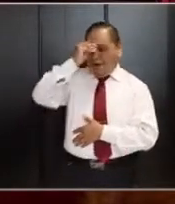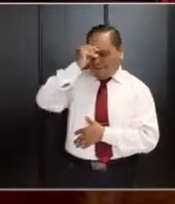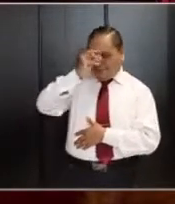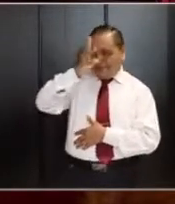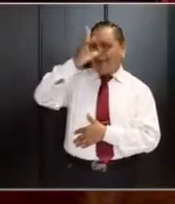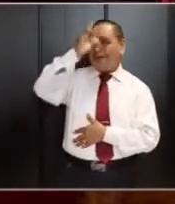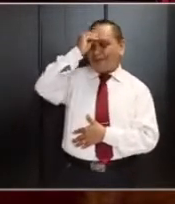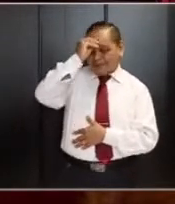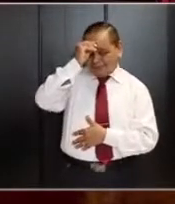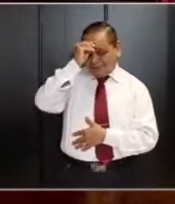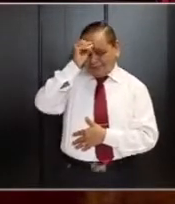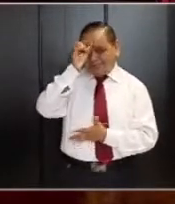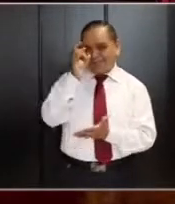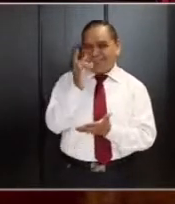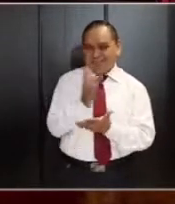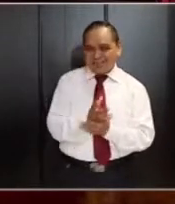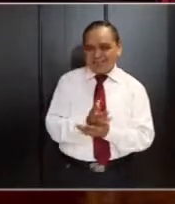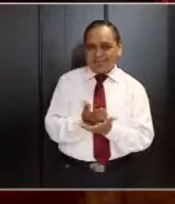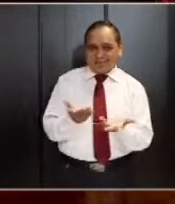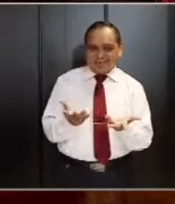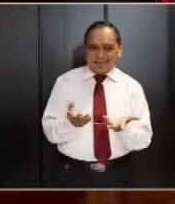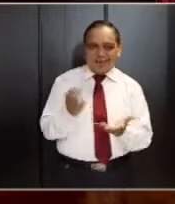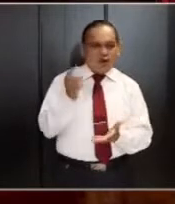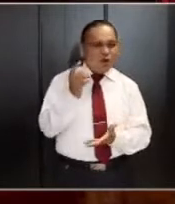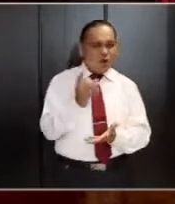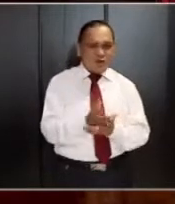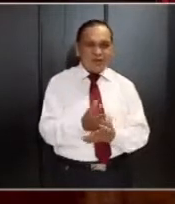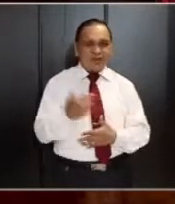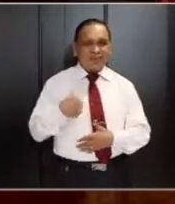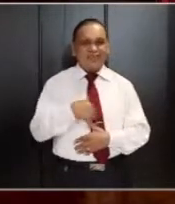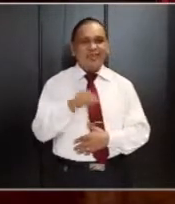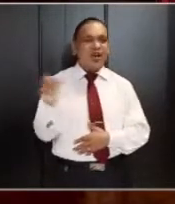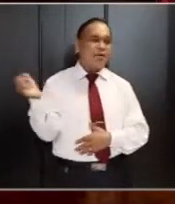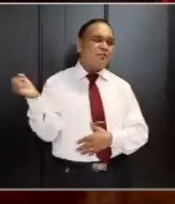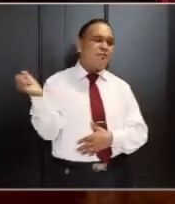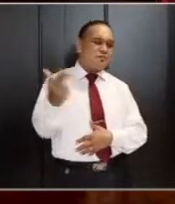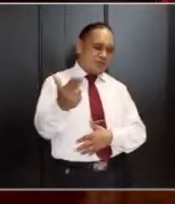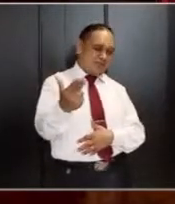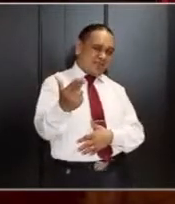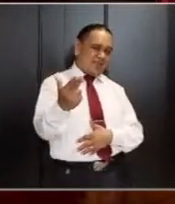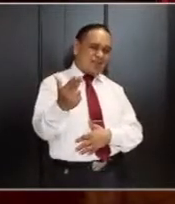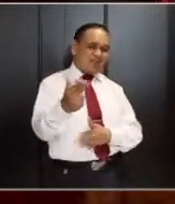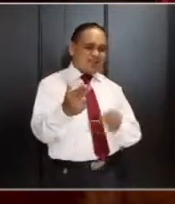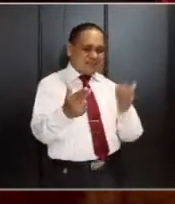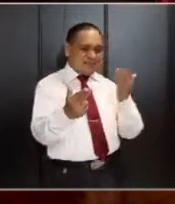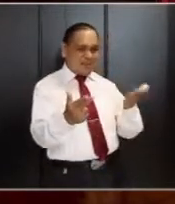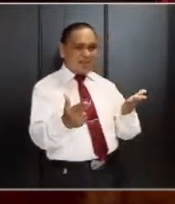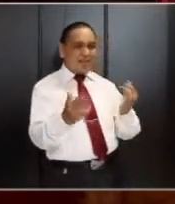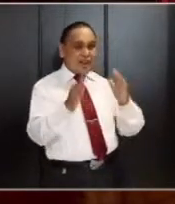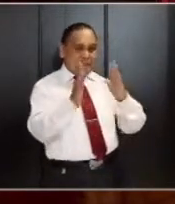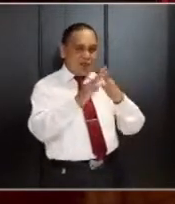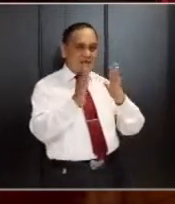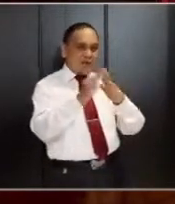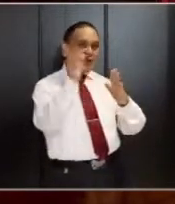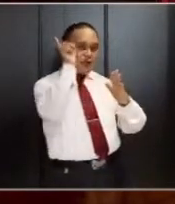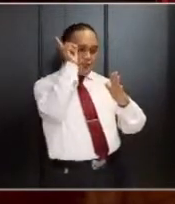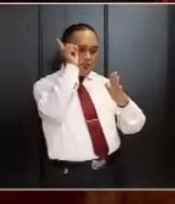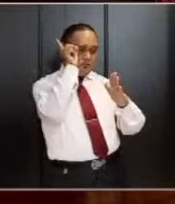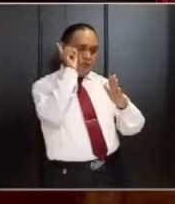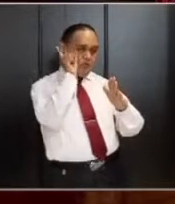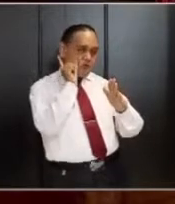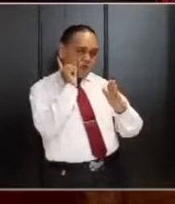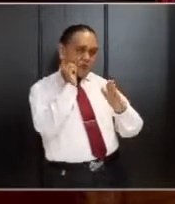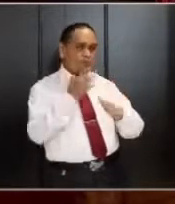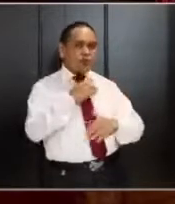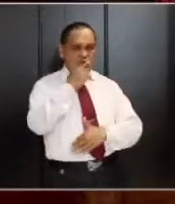mañanera exclusiva y un día de privilegio para todos nosotros. Ahí durmió en la casa, pues no debo ser